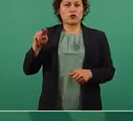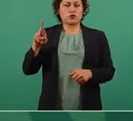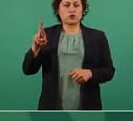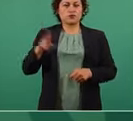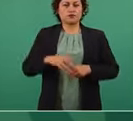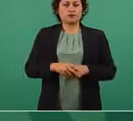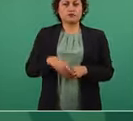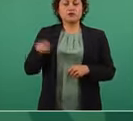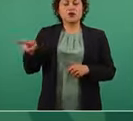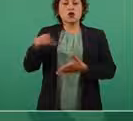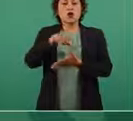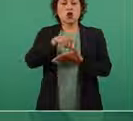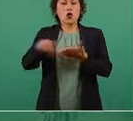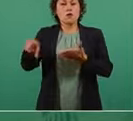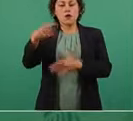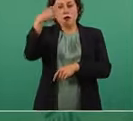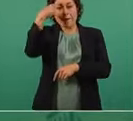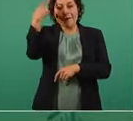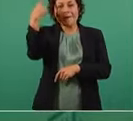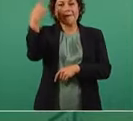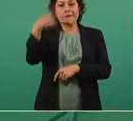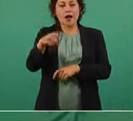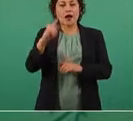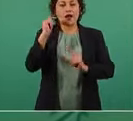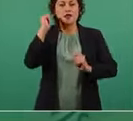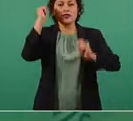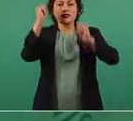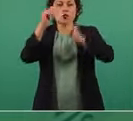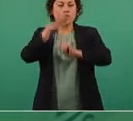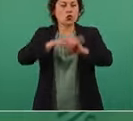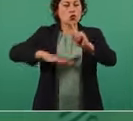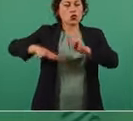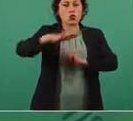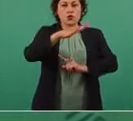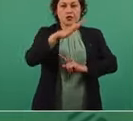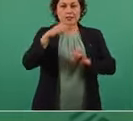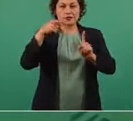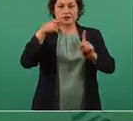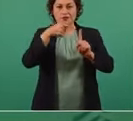para un desarrollo turístico. Y resulta que